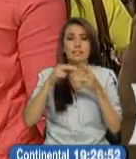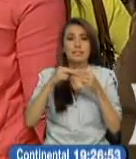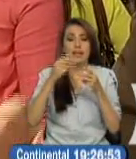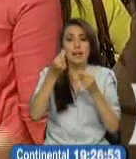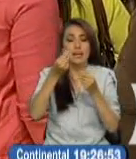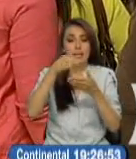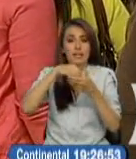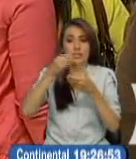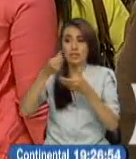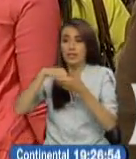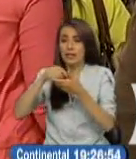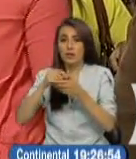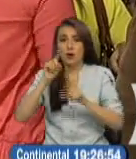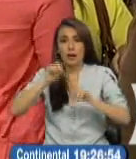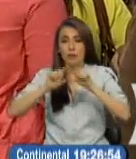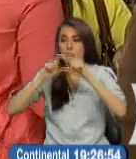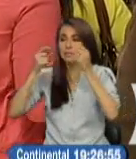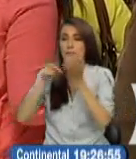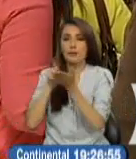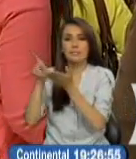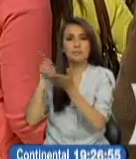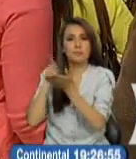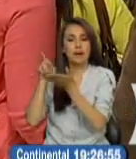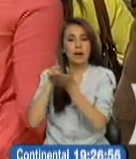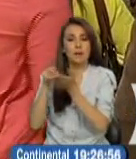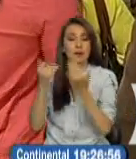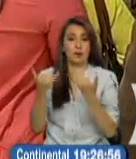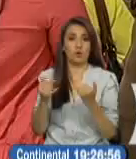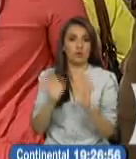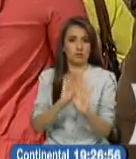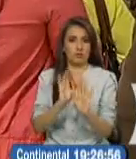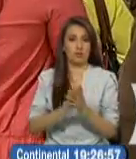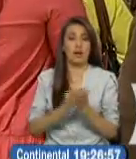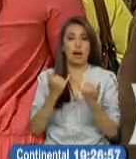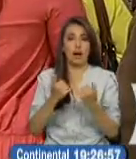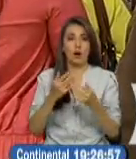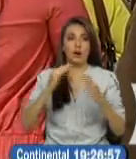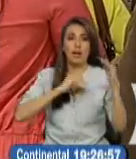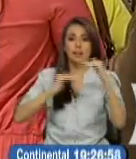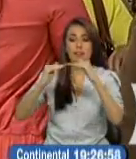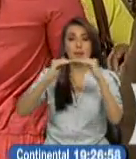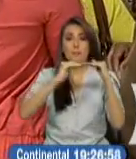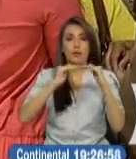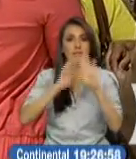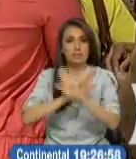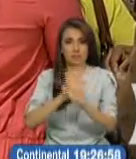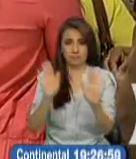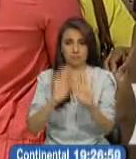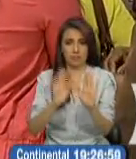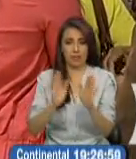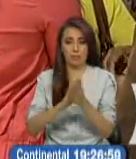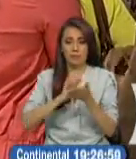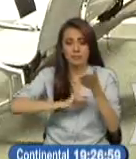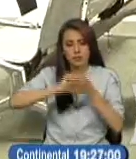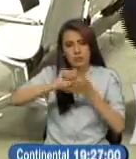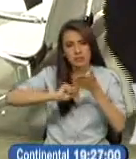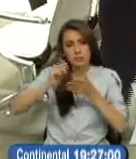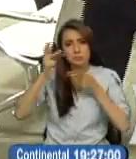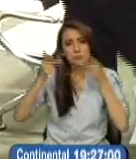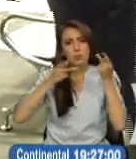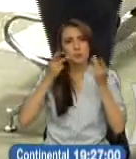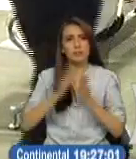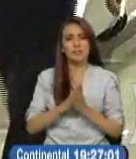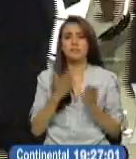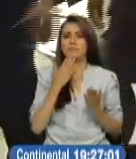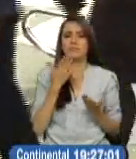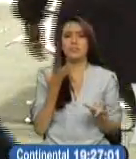favorecer únicamente a ciertas empresas, y en este momento lo que hemos conseguido ha sido democratizar el acceso a la contratación pública. Para esto